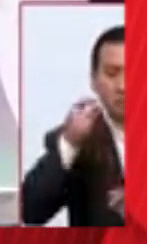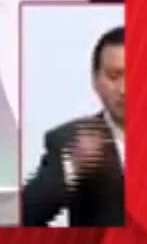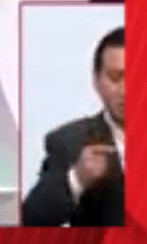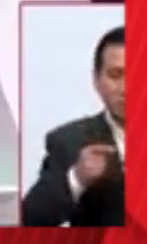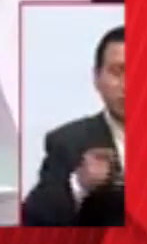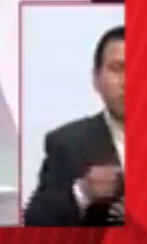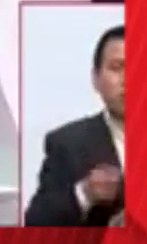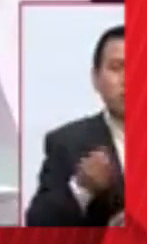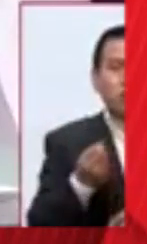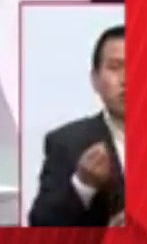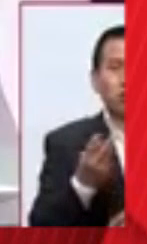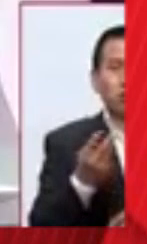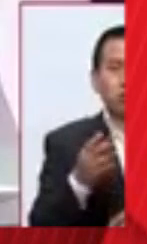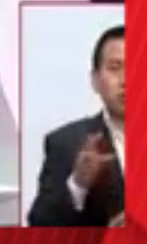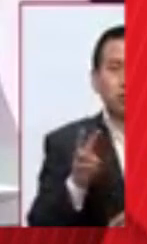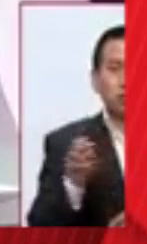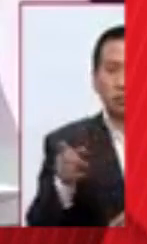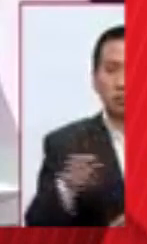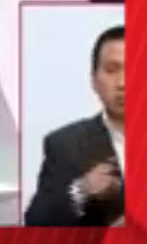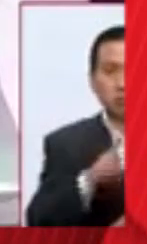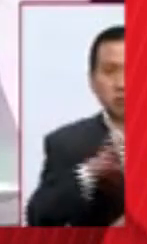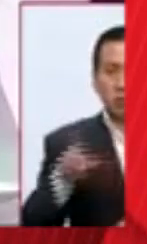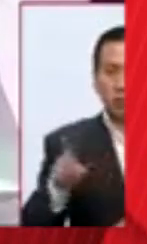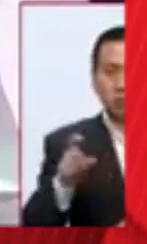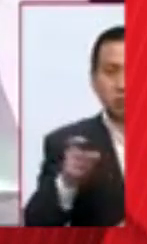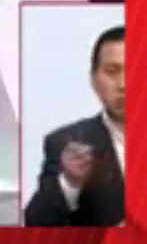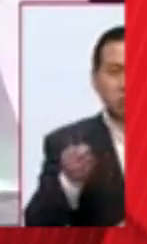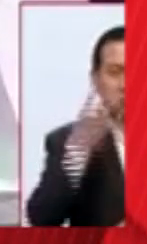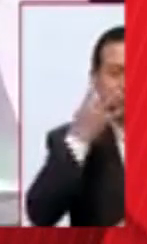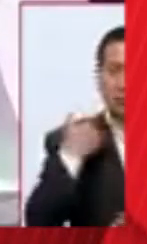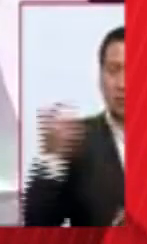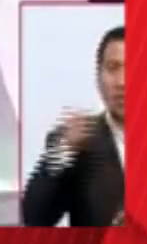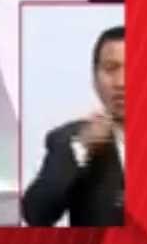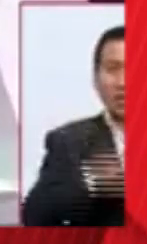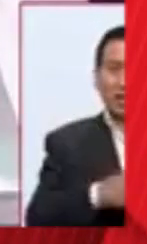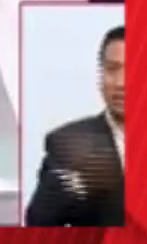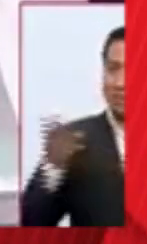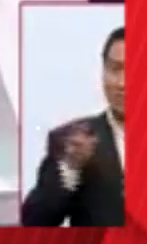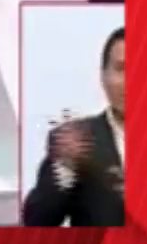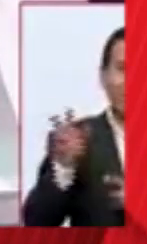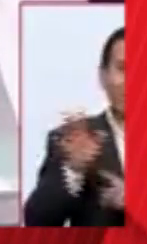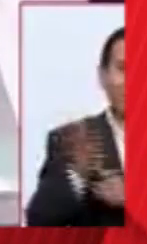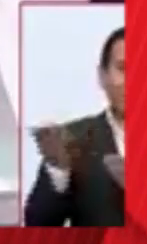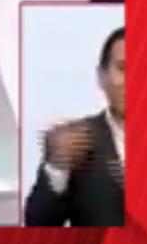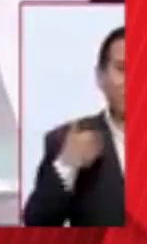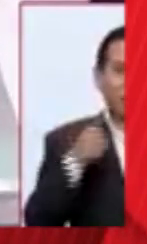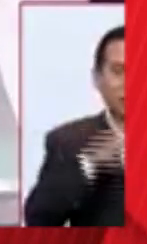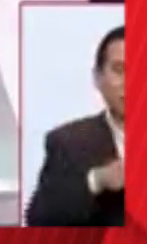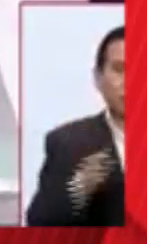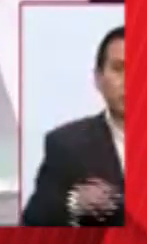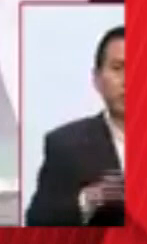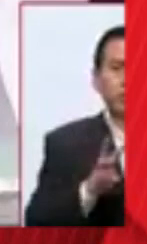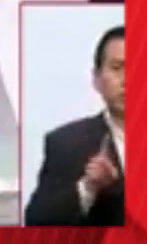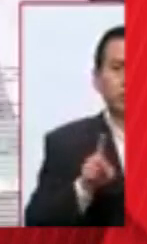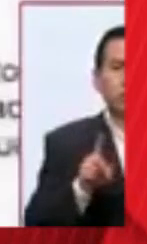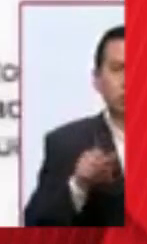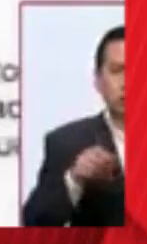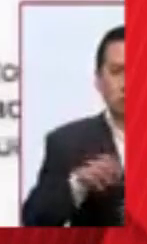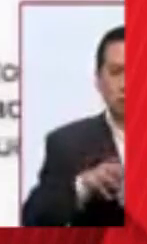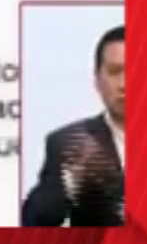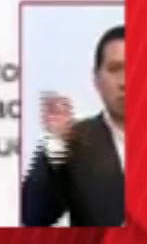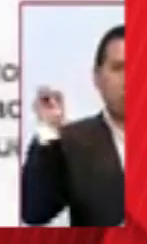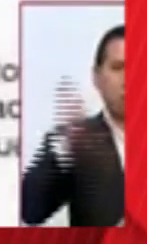1270, 100 sprays de gas lacrimógeno, ahí está la carta que le están viendo ustedes en pantalla, 61 granadas de